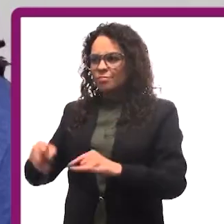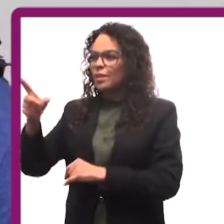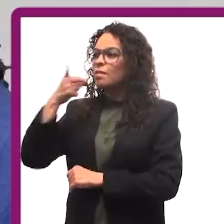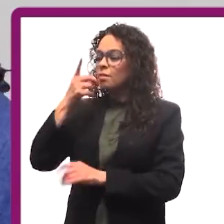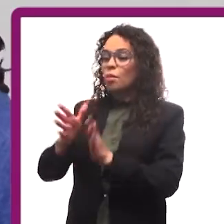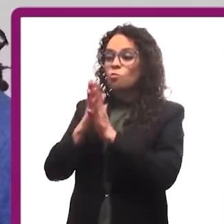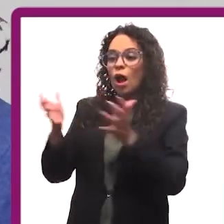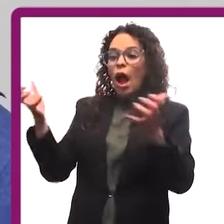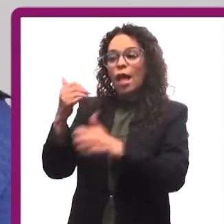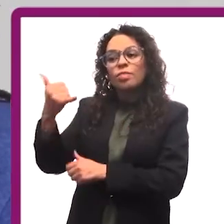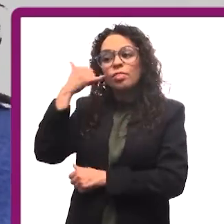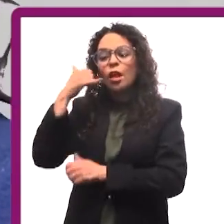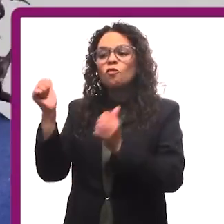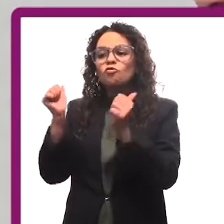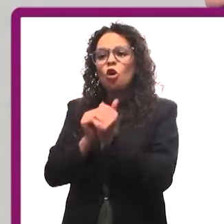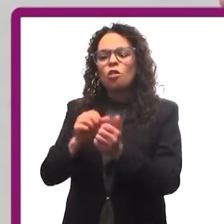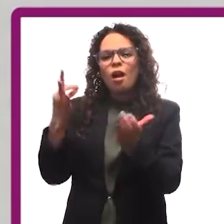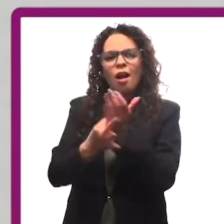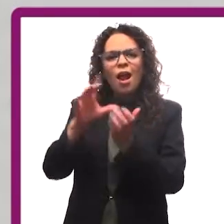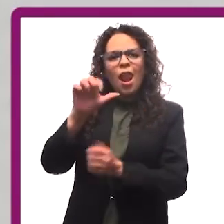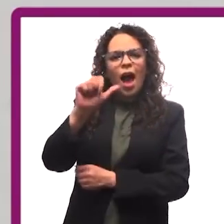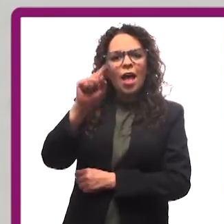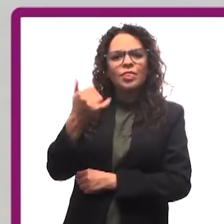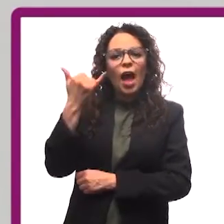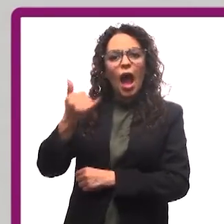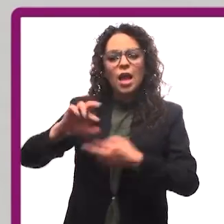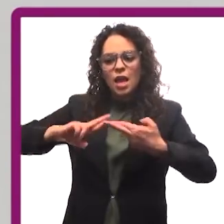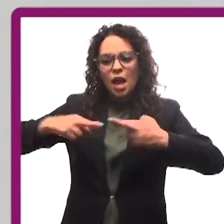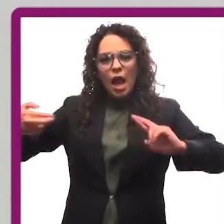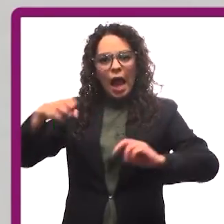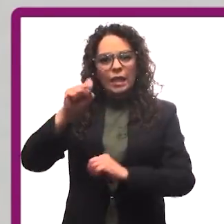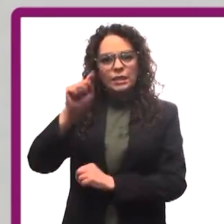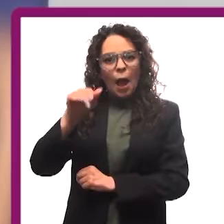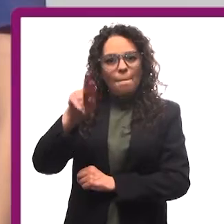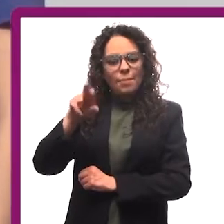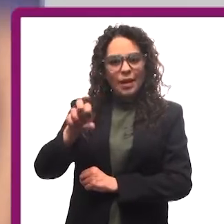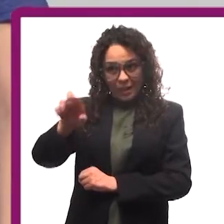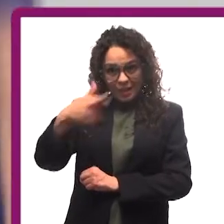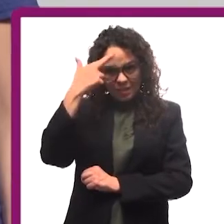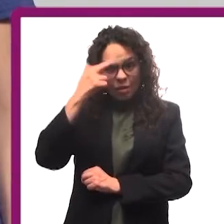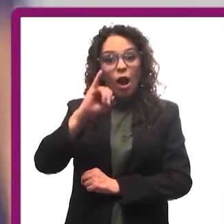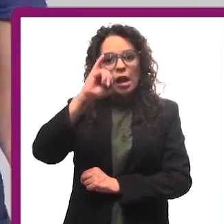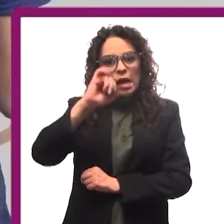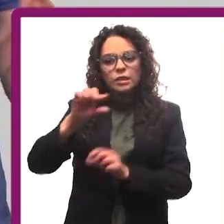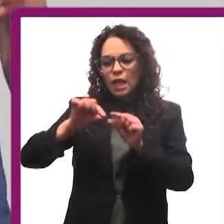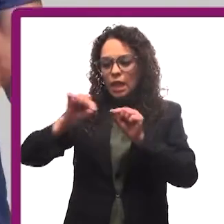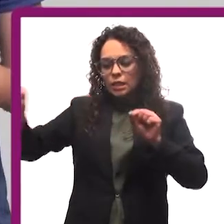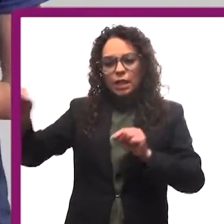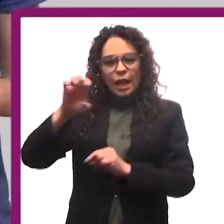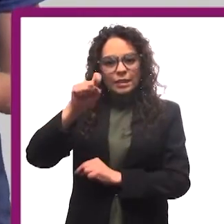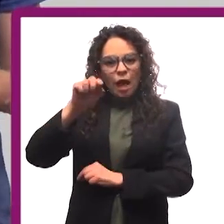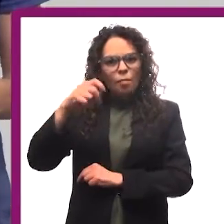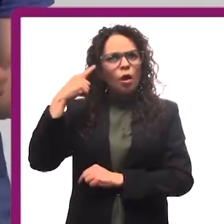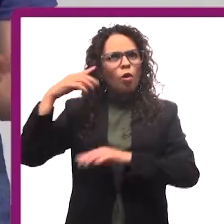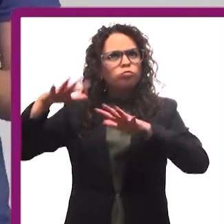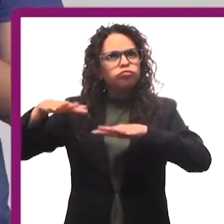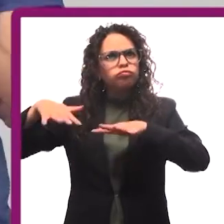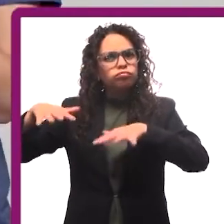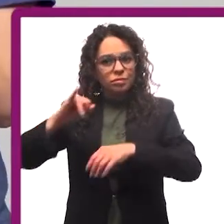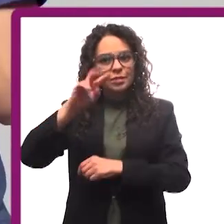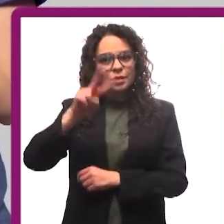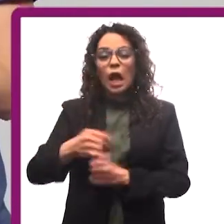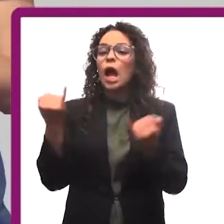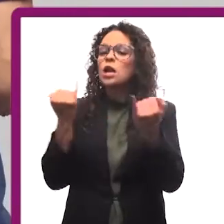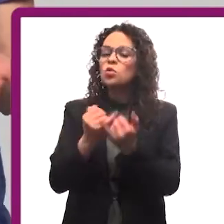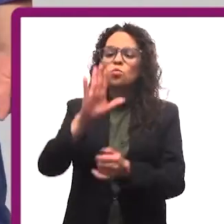un teléfono con latas y estambre? Me acuerdo cómo vibraba el estambre cuando hablábamos por la lata. Pues algo parecido sucede en